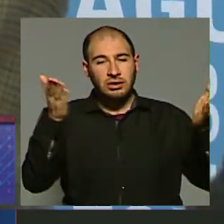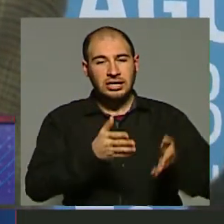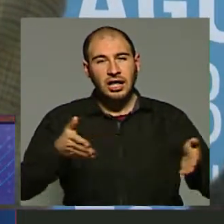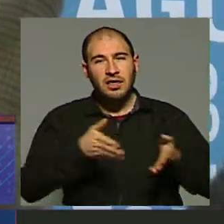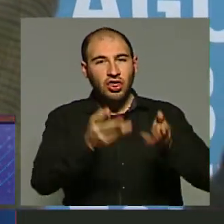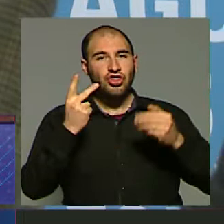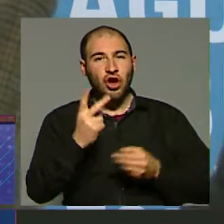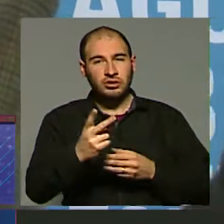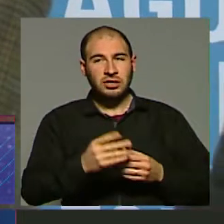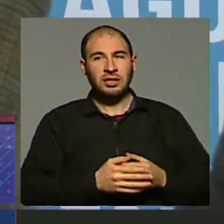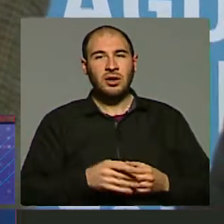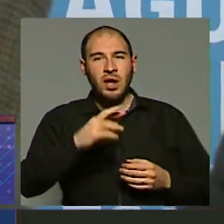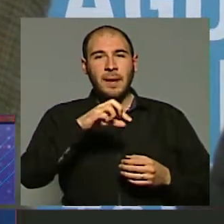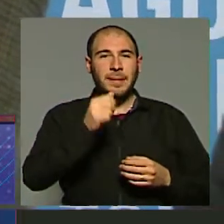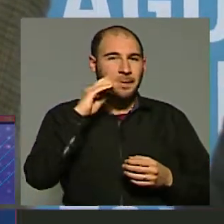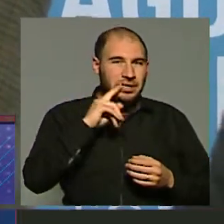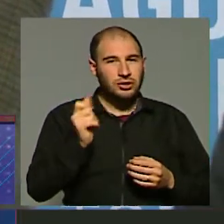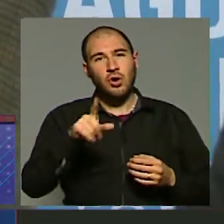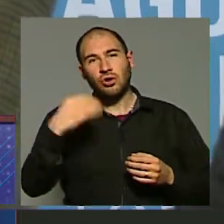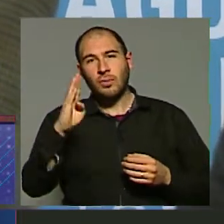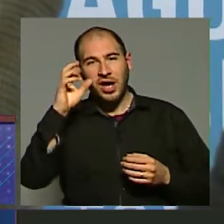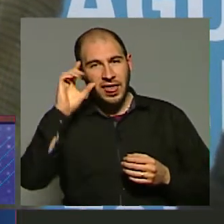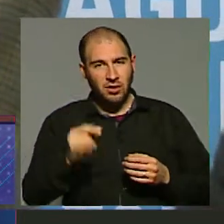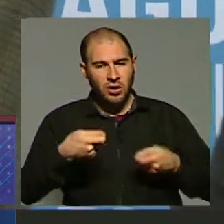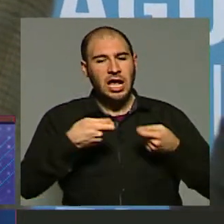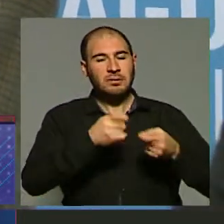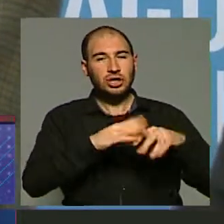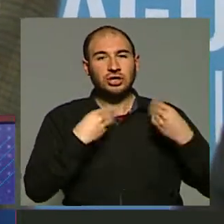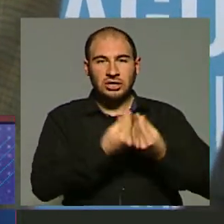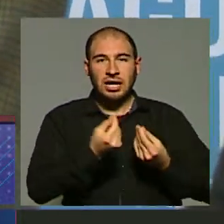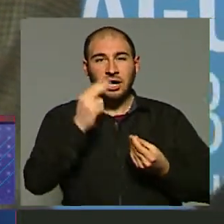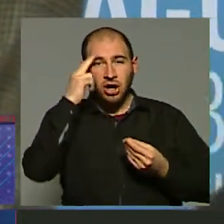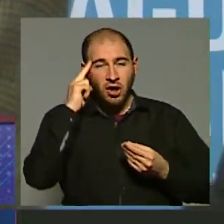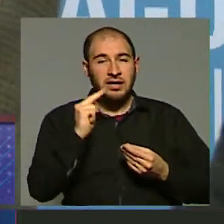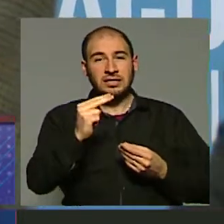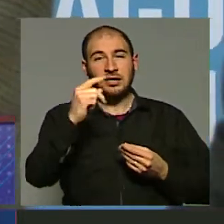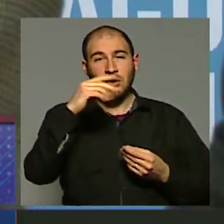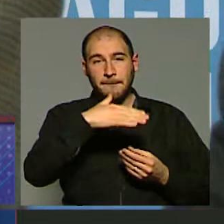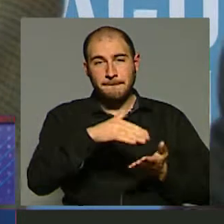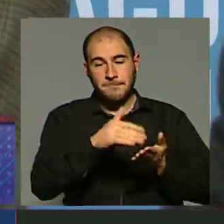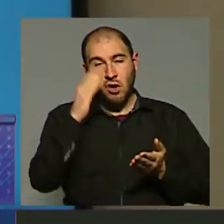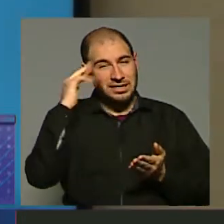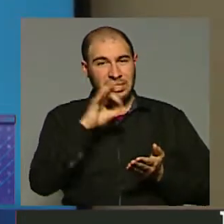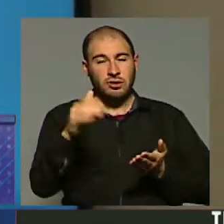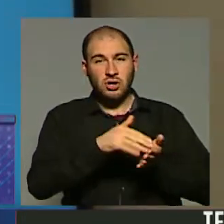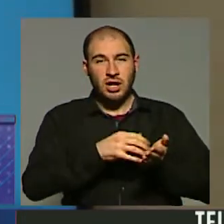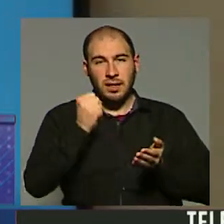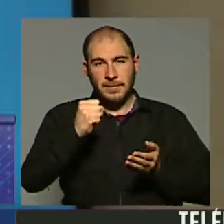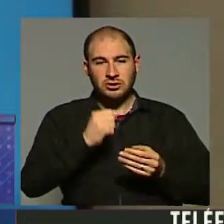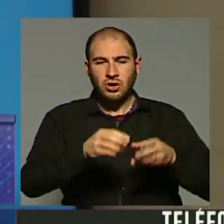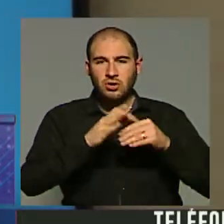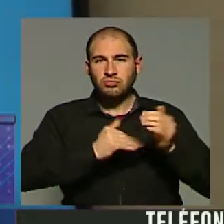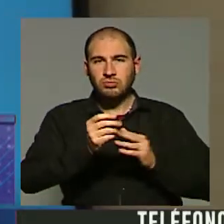colectores, Paramillo y Boedo Ponce. La inversión será de 900 millones de pesos y la obra